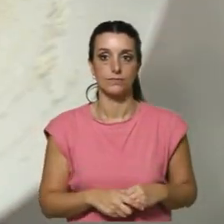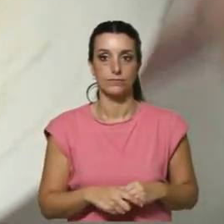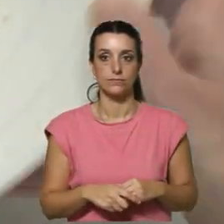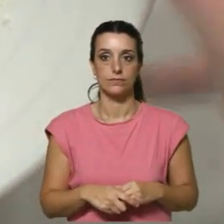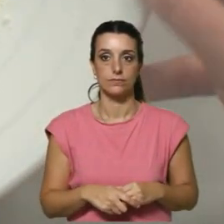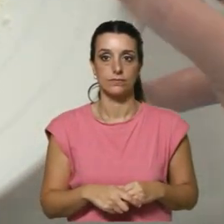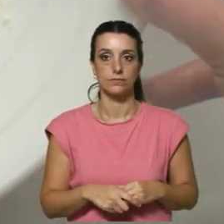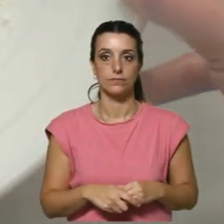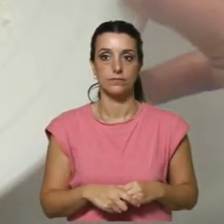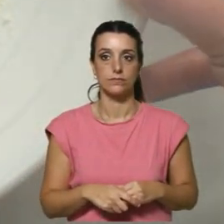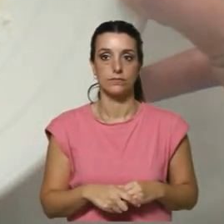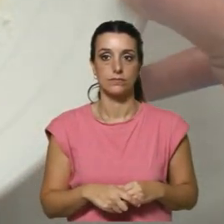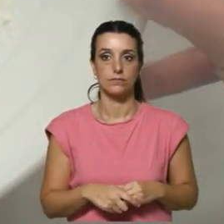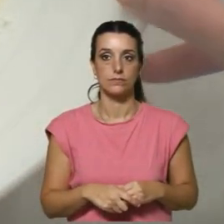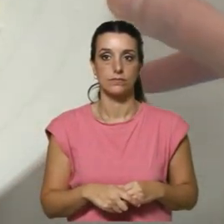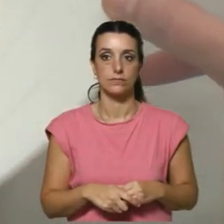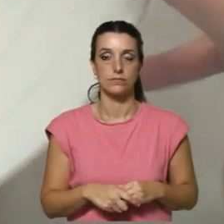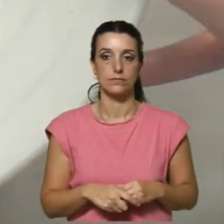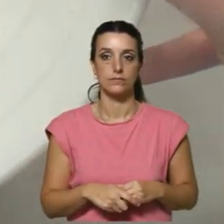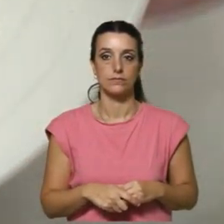Que no nos quede nada.